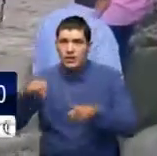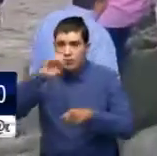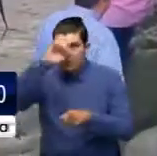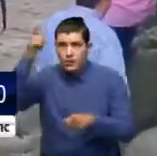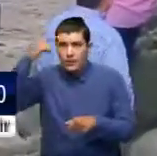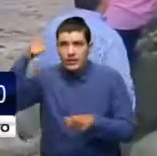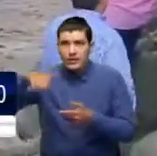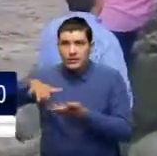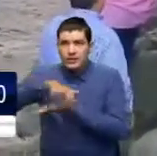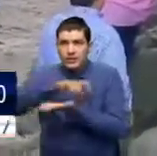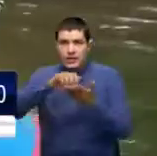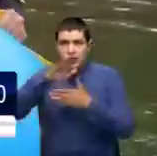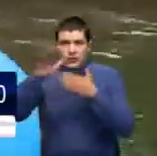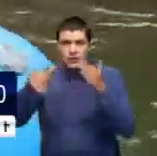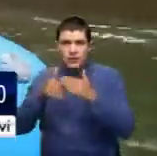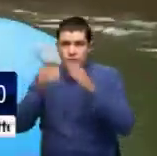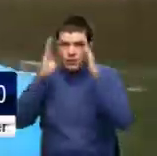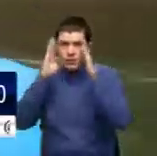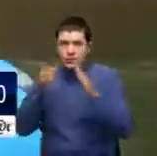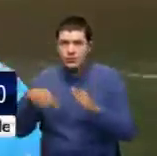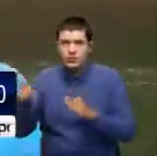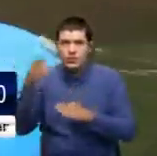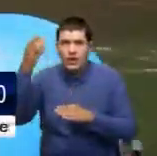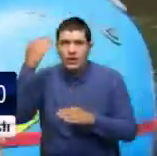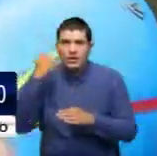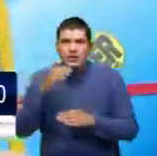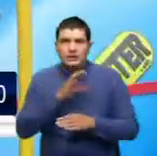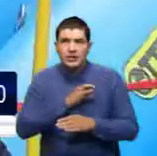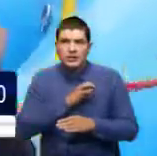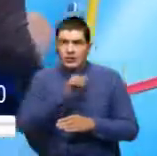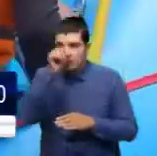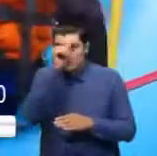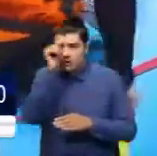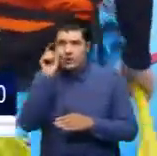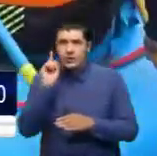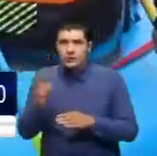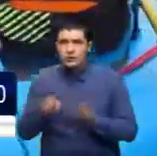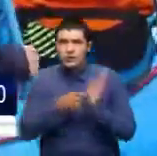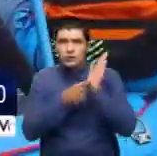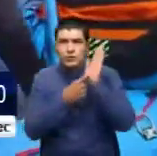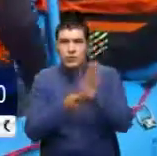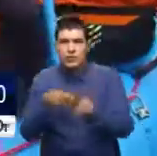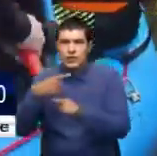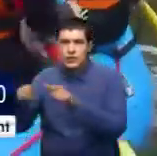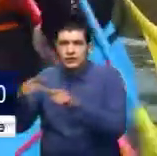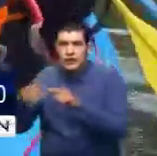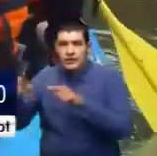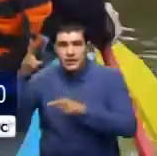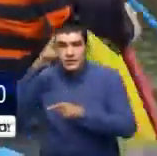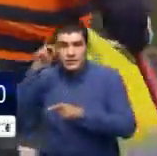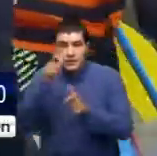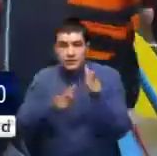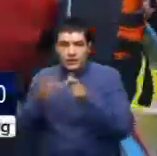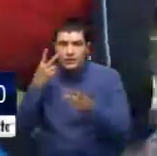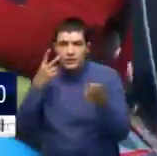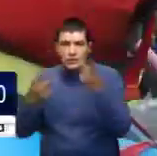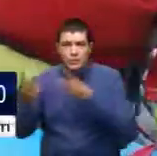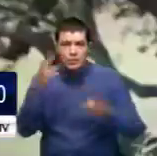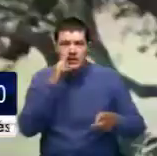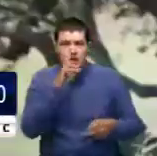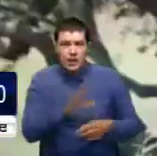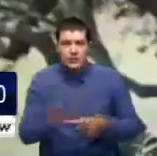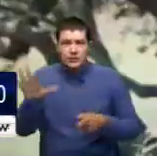su gabinete en el recorrido que realizaron el pasado fin de semana, mostrando las diferentes razones para que turistas tanto nacionales